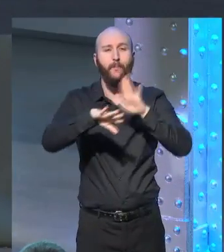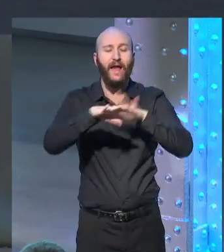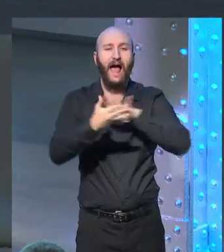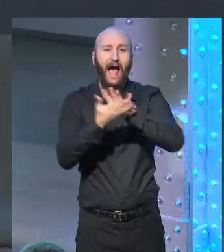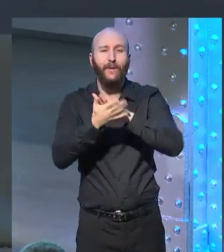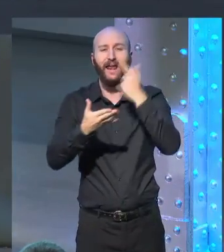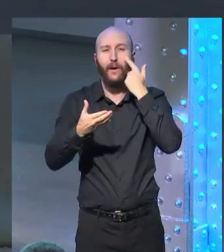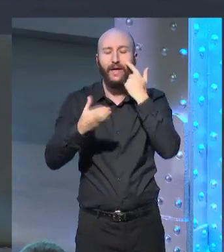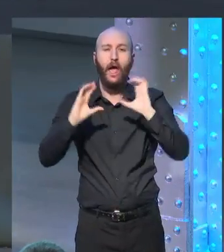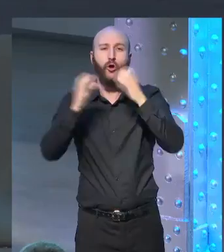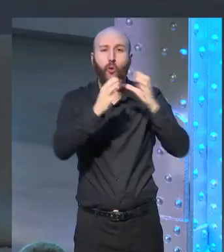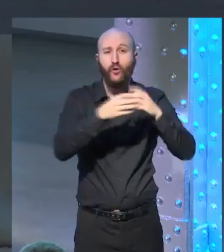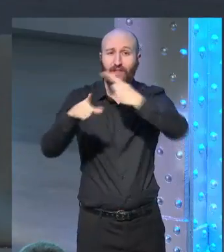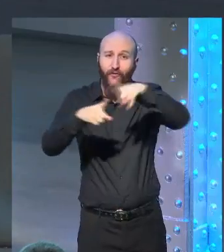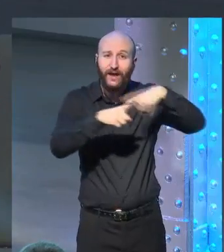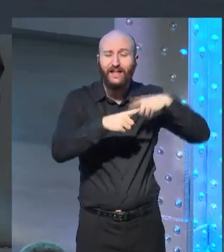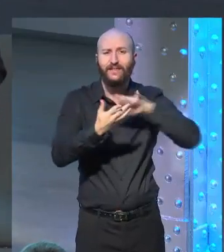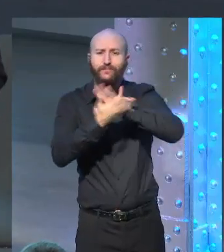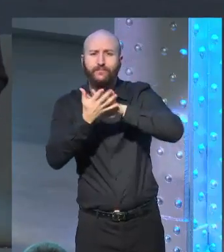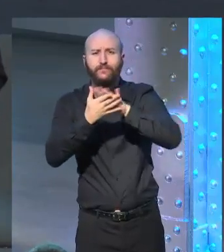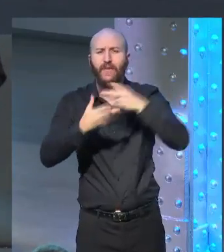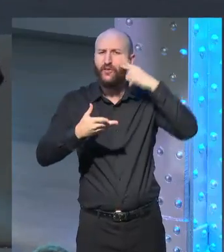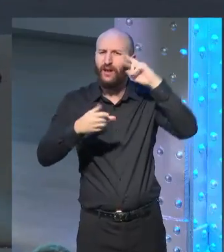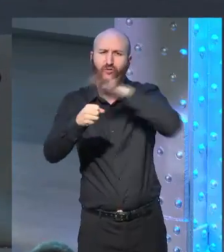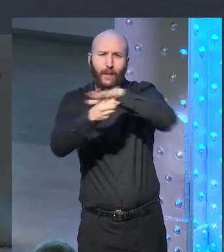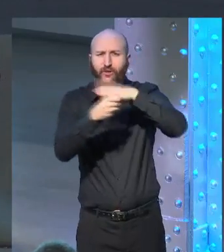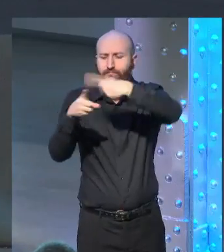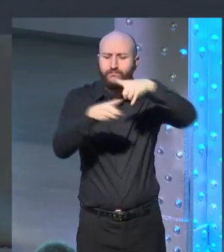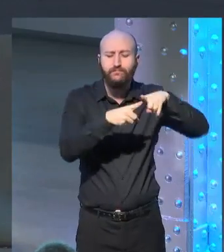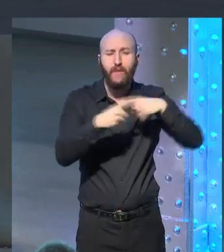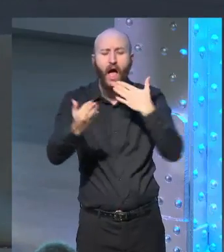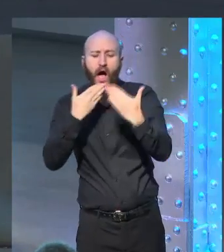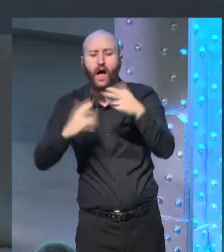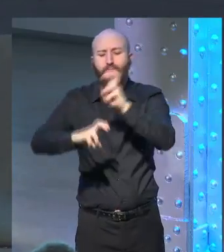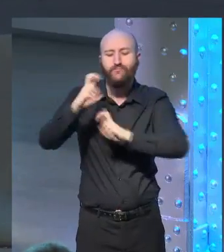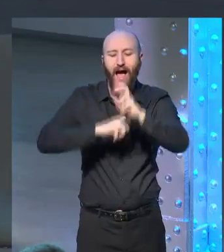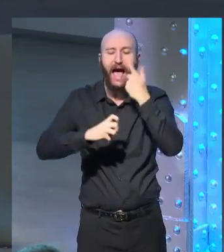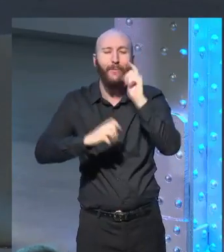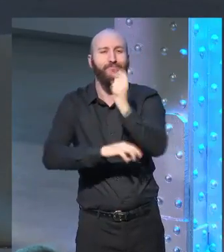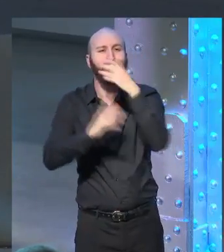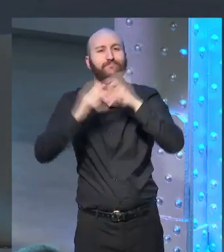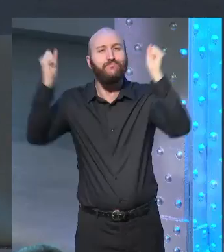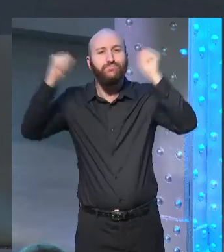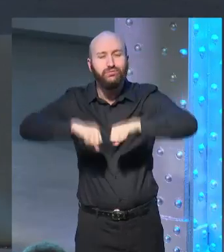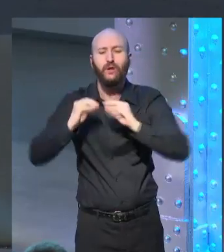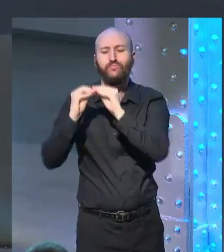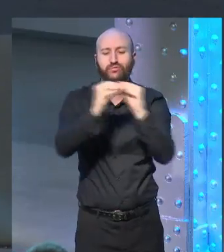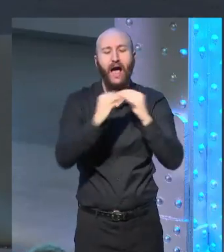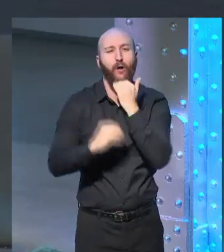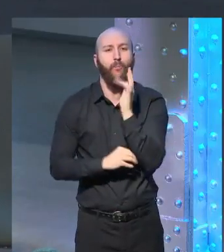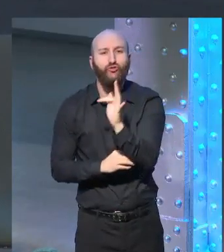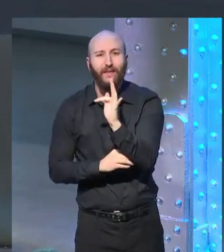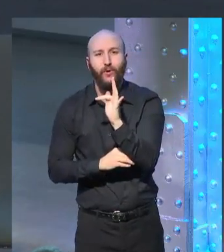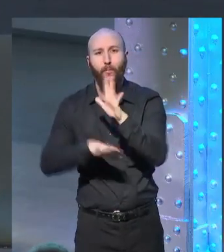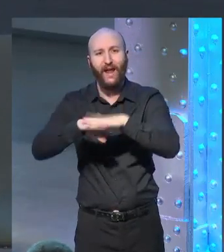y otras, expertos en distintos campos, y busquemos en ese diálogo un consenso, un mensaje en positivo que